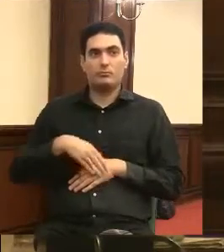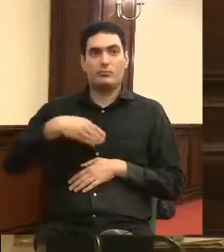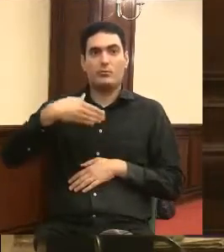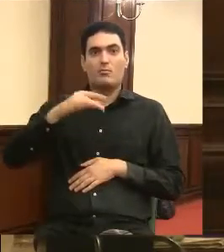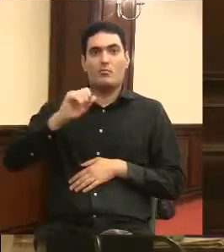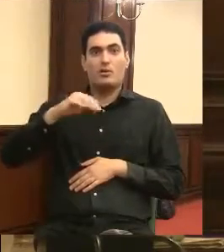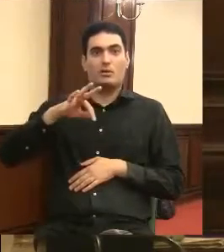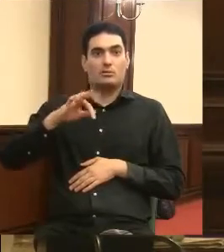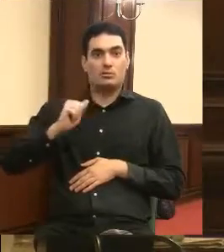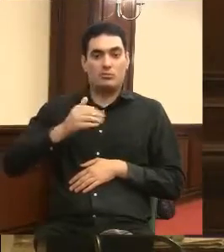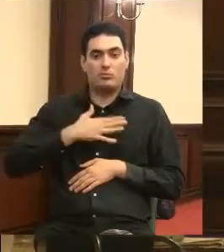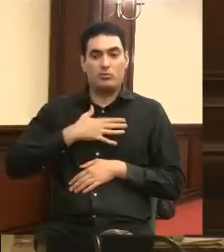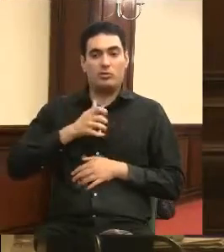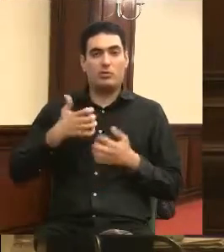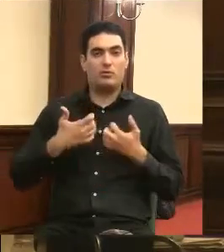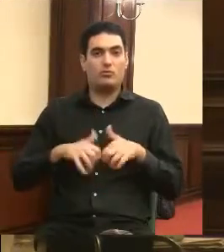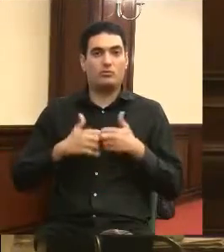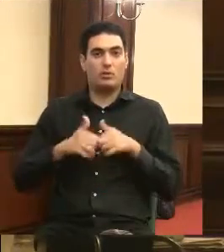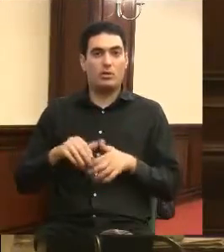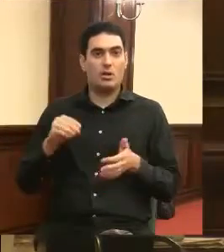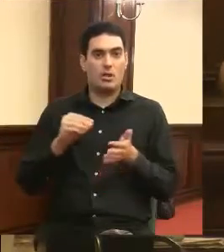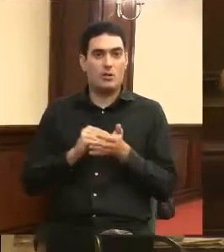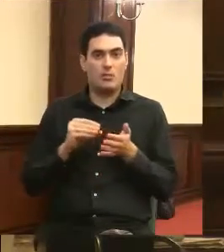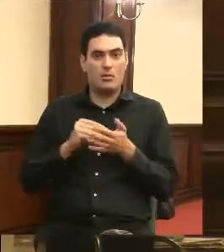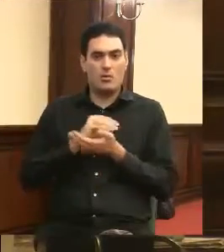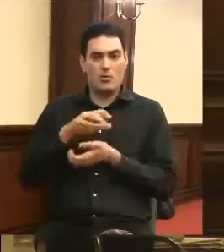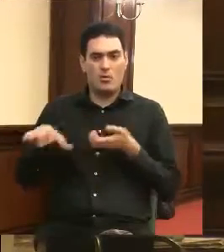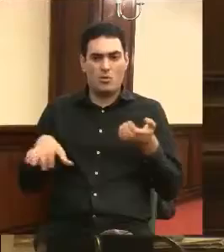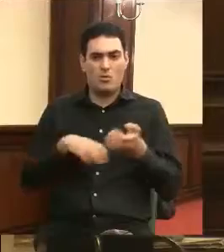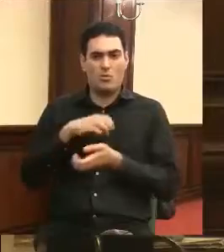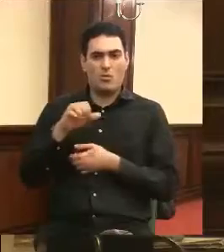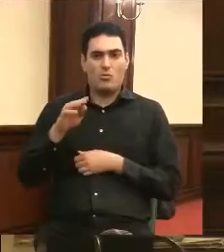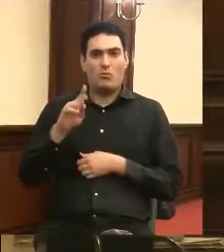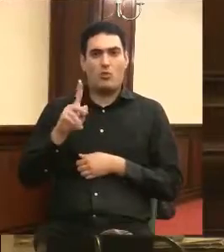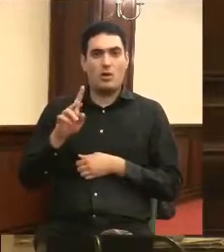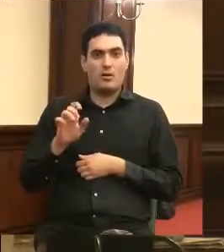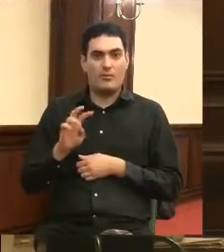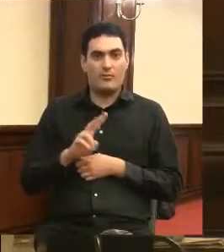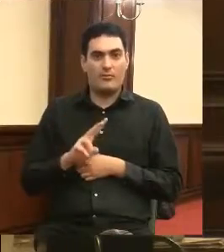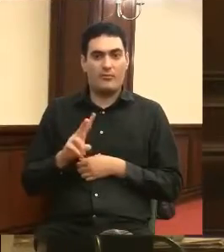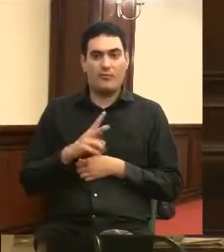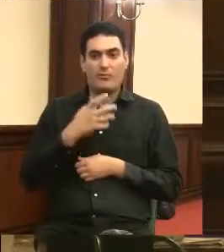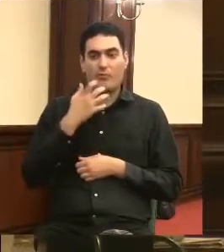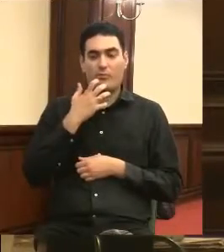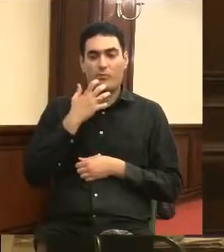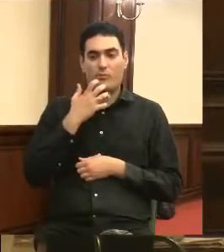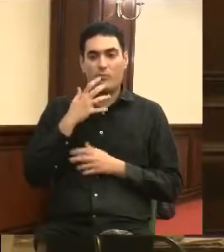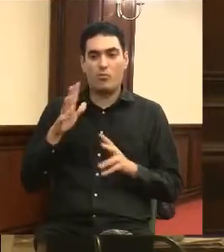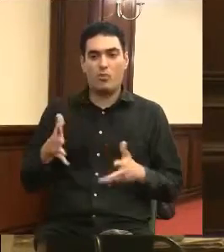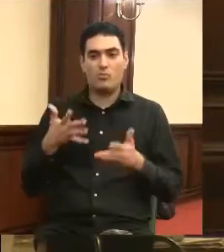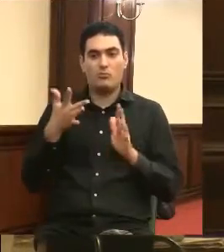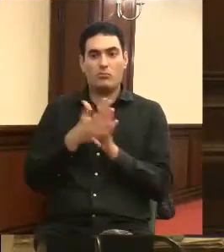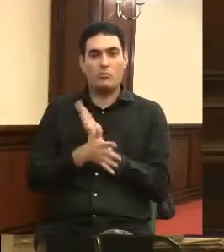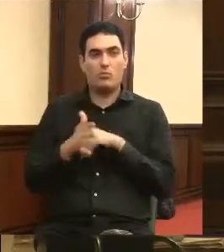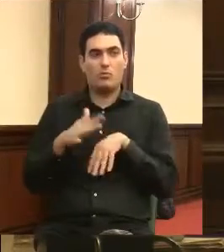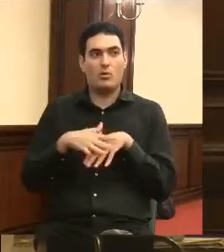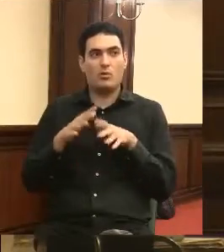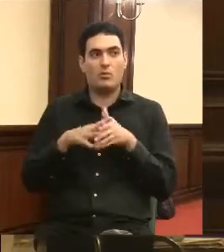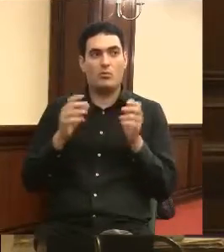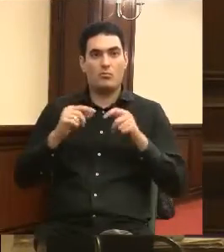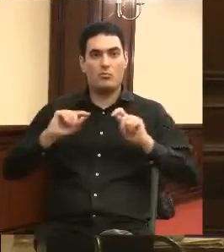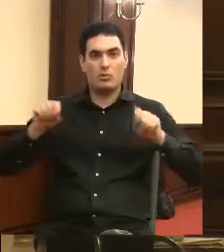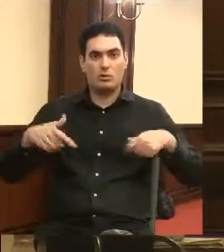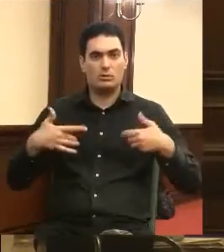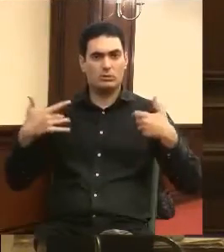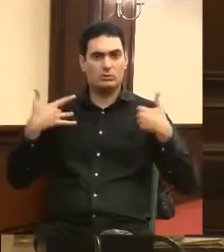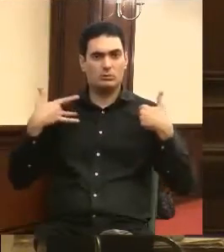en Moinsa, en Móstoles Industrial. Hemos tenido ocasión de ver conflictos como el de Culer, con trabajadores en huelga indefinida por un convenio